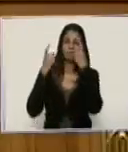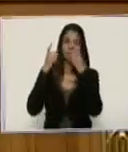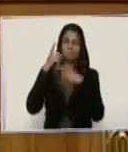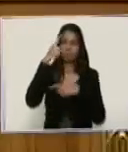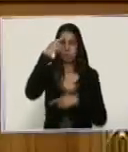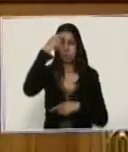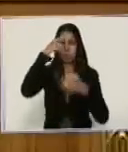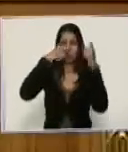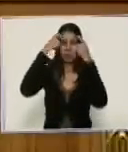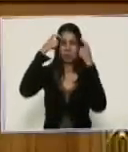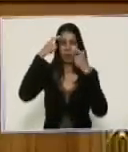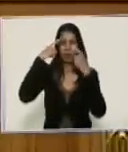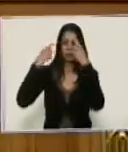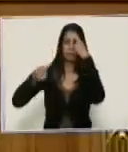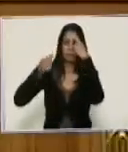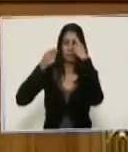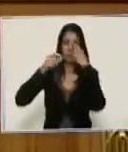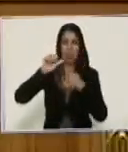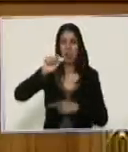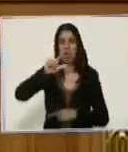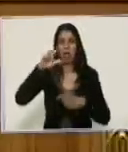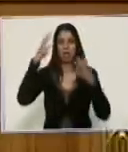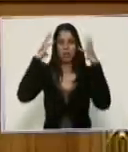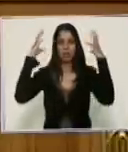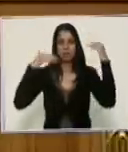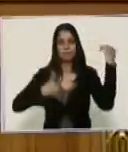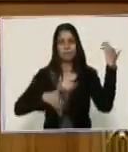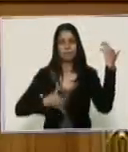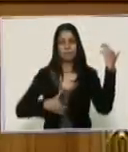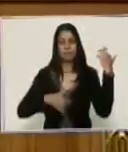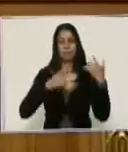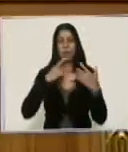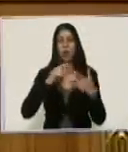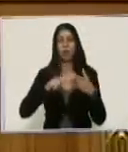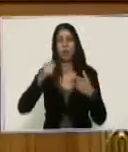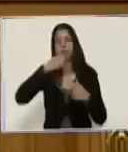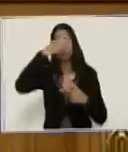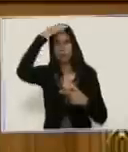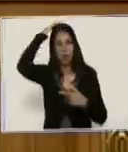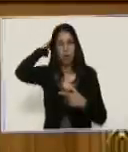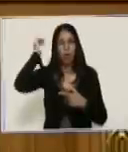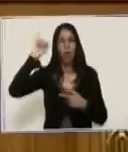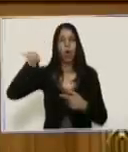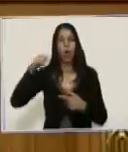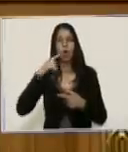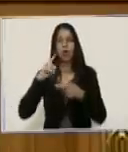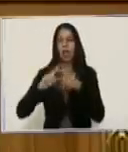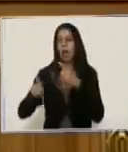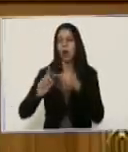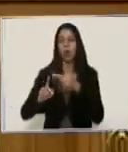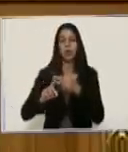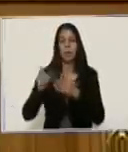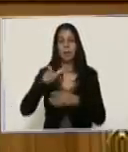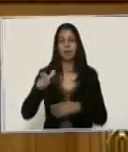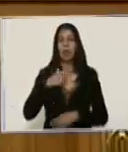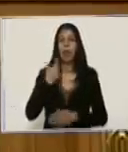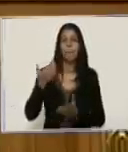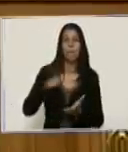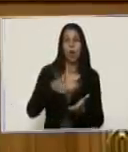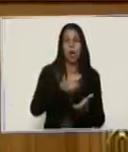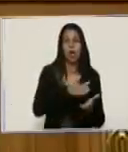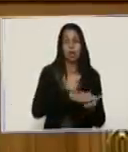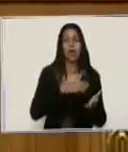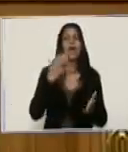eterno Hugo Chávez, de Alí Primera, de Jorge Rodríguez Padre, de todos esos legados, de todos esos mártires que han dado ese ejemplo